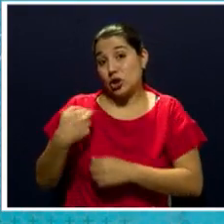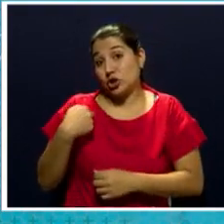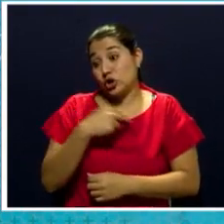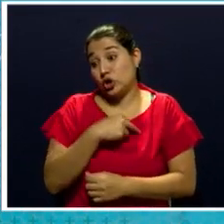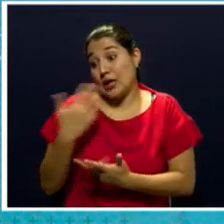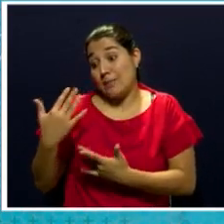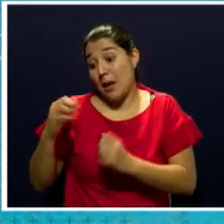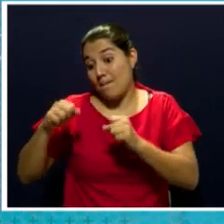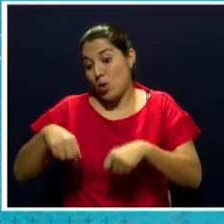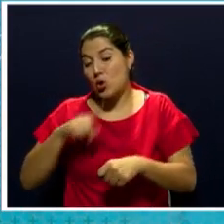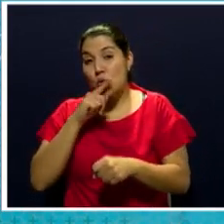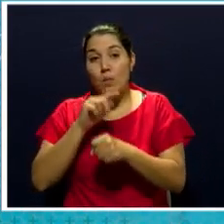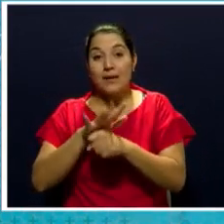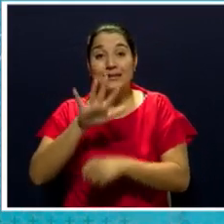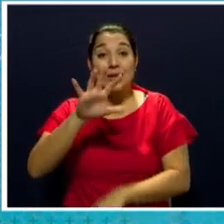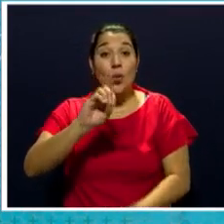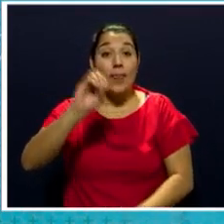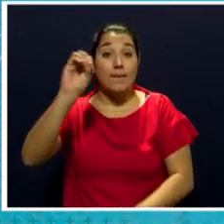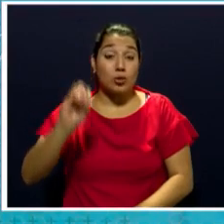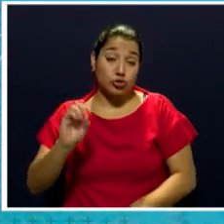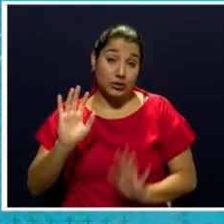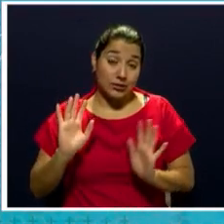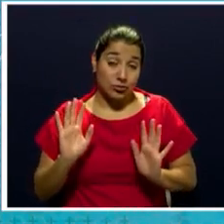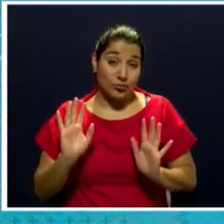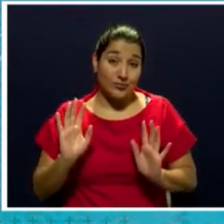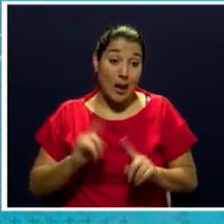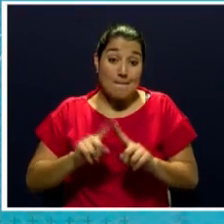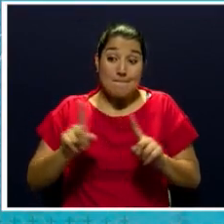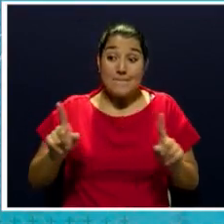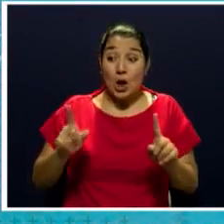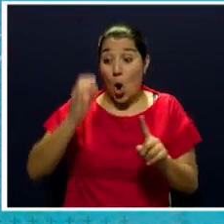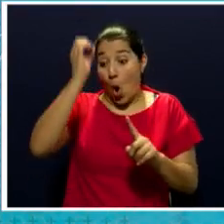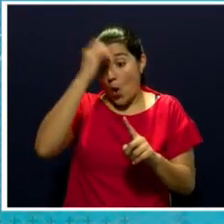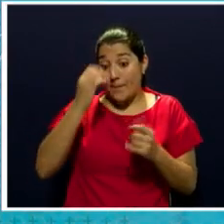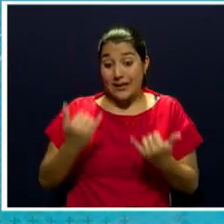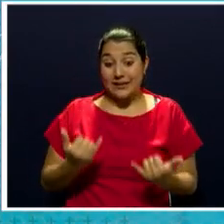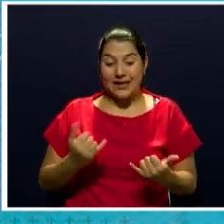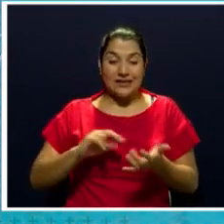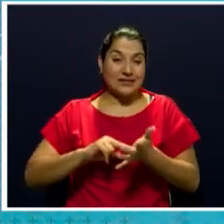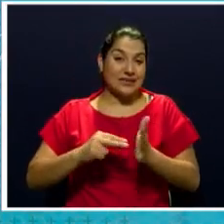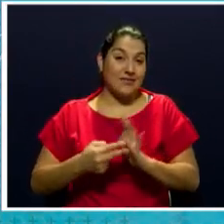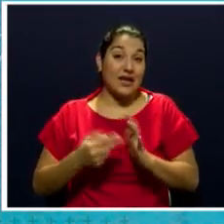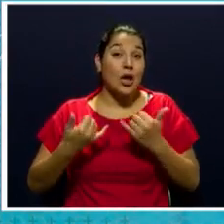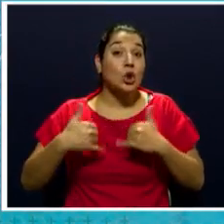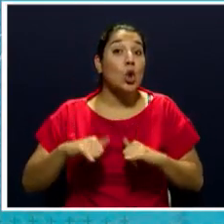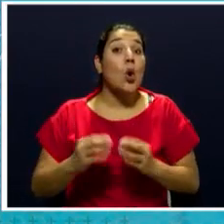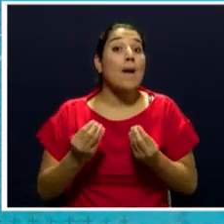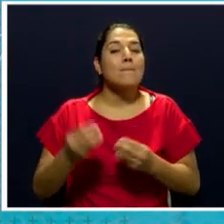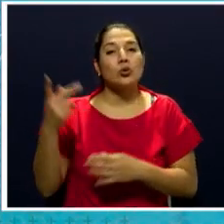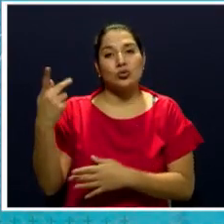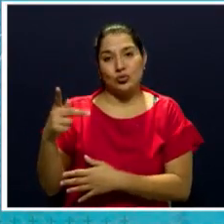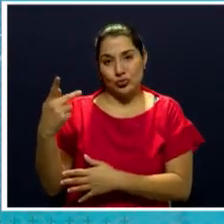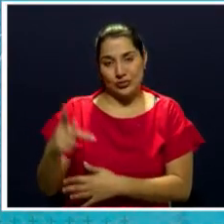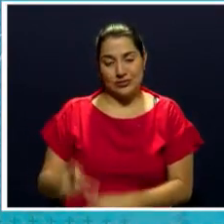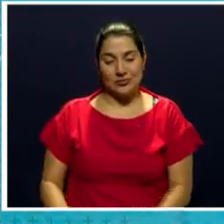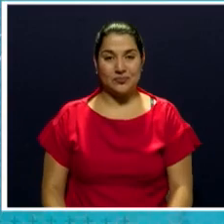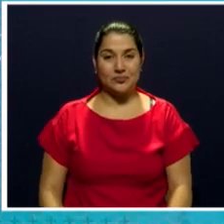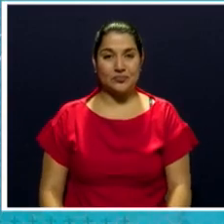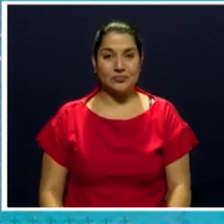el año 2020. Pero realmente aseverar una cosa como esa es un poco riesgoso todavía en este momento.